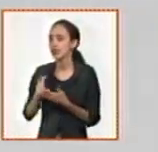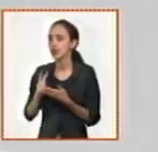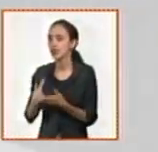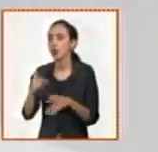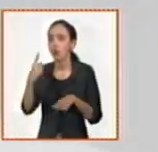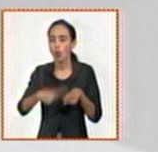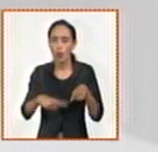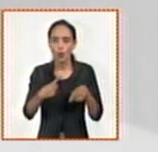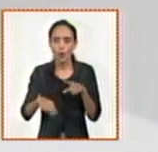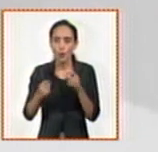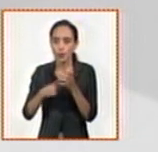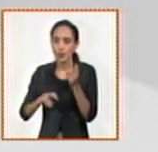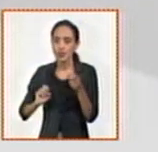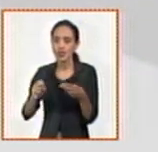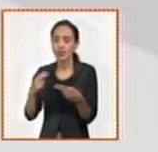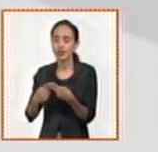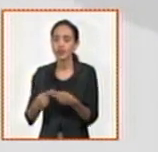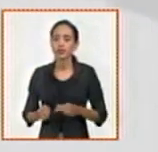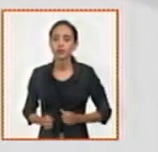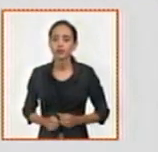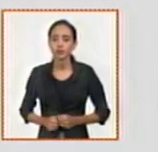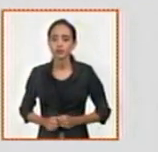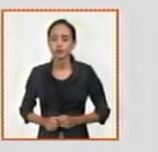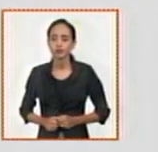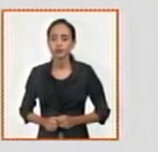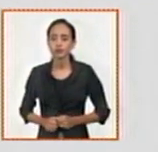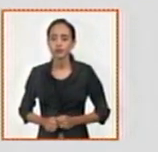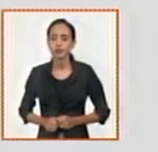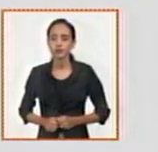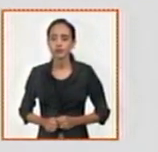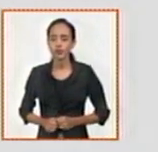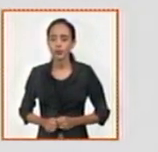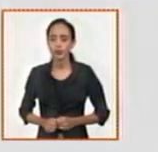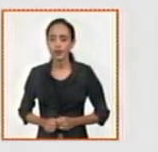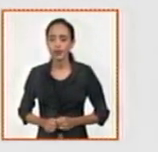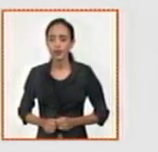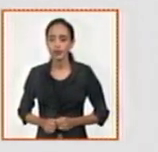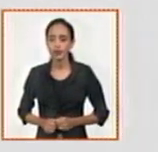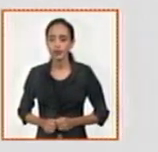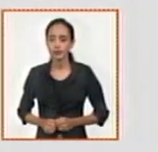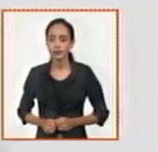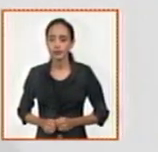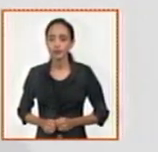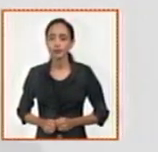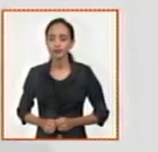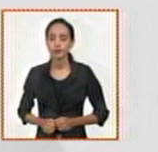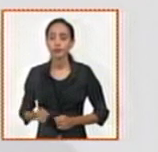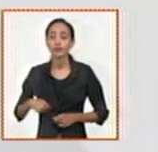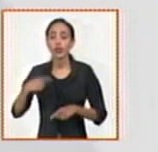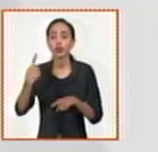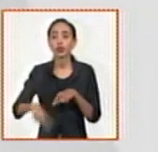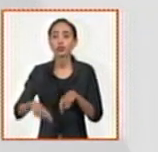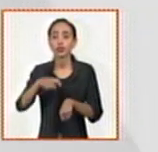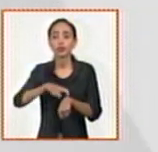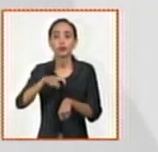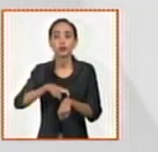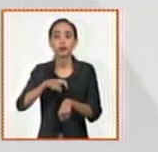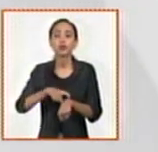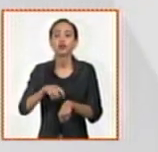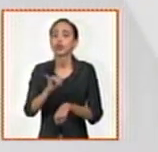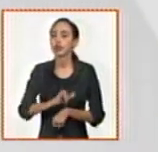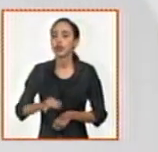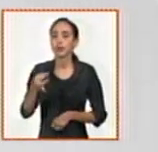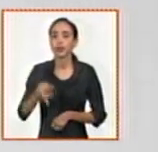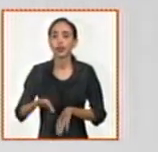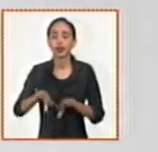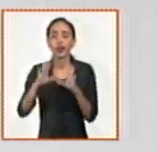otras provincias. El evento se desarrolla... Qué lástima, no pueden ir a Pinar del Río, por ejemplo, que está... En otras ocasiones hemos ido a todas